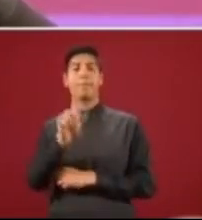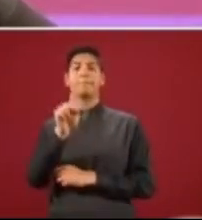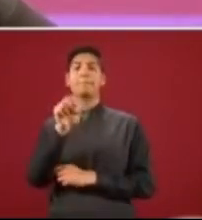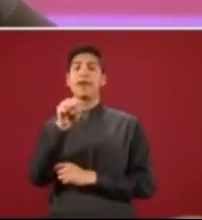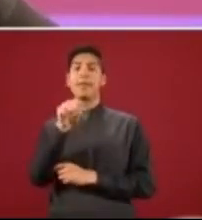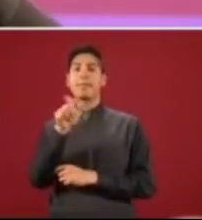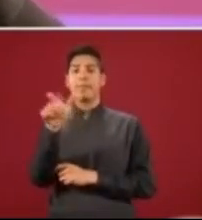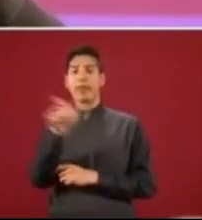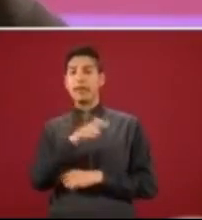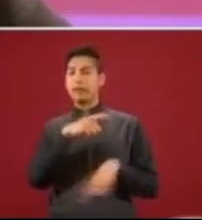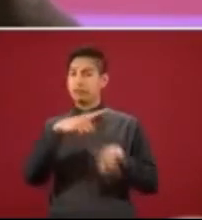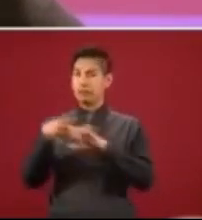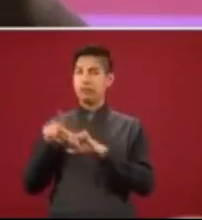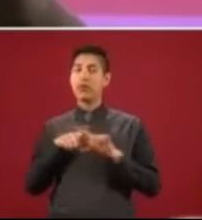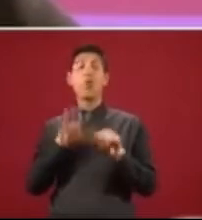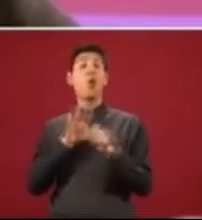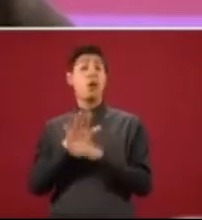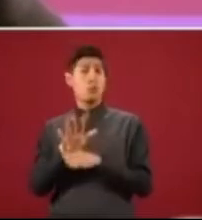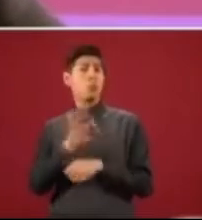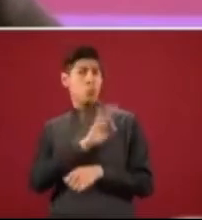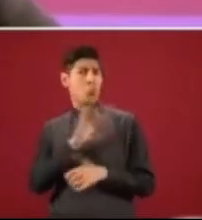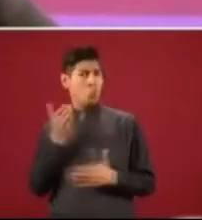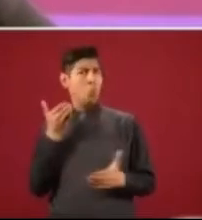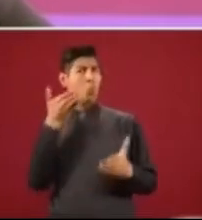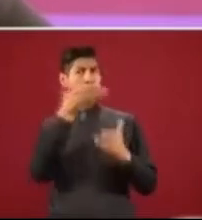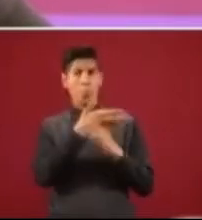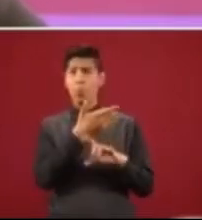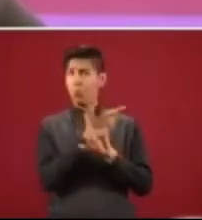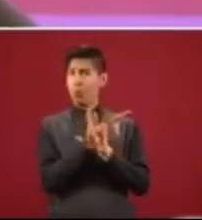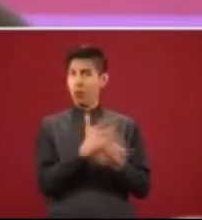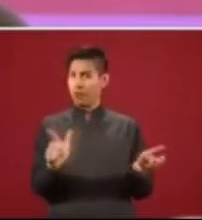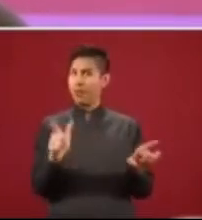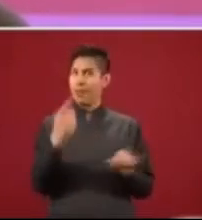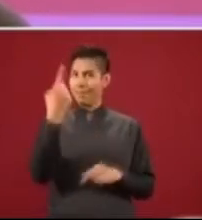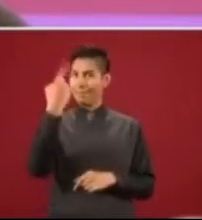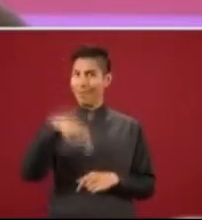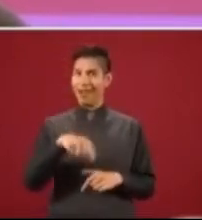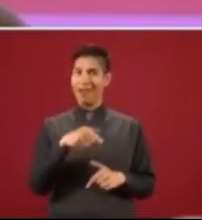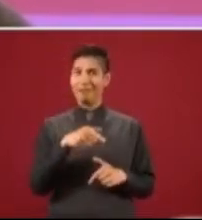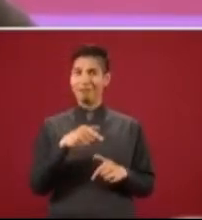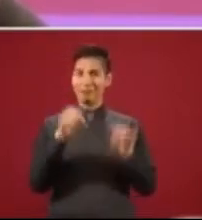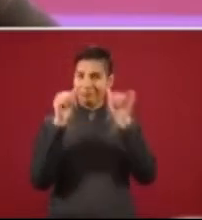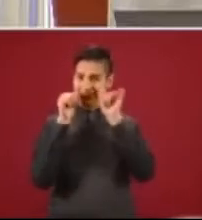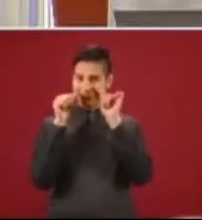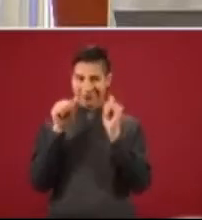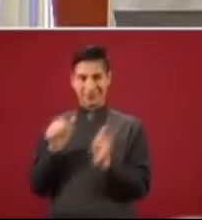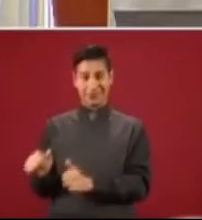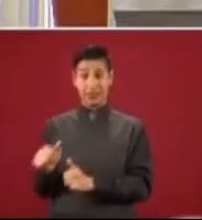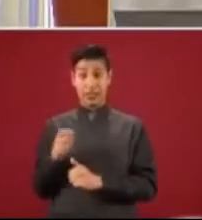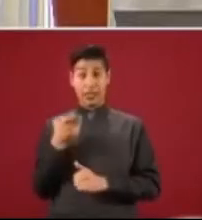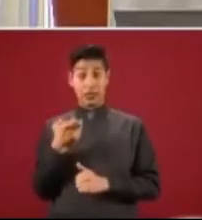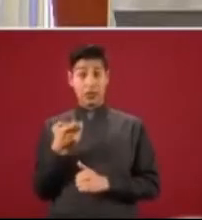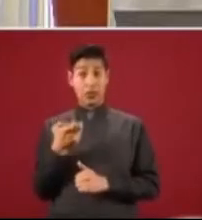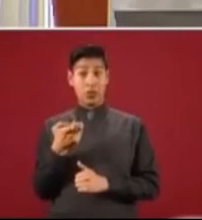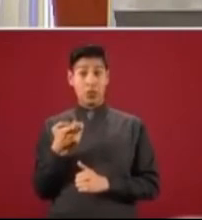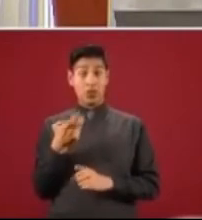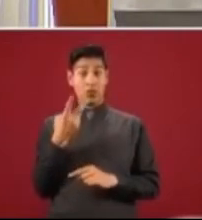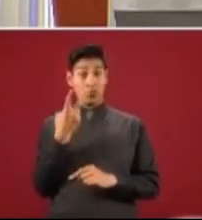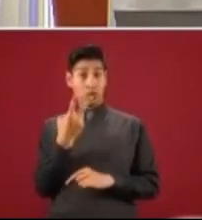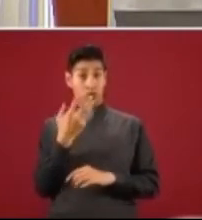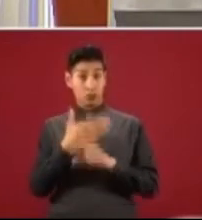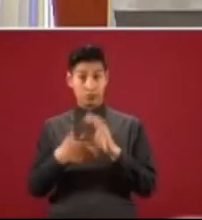instituciones militares, pueda ir a estas instalaciones. No, son dos componentes del